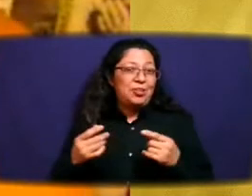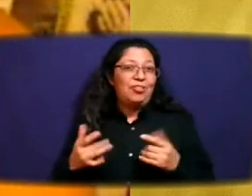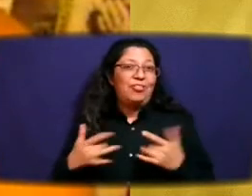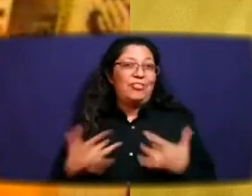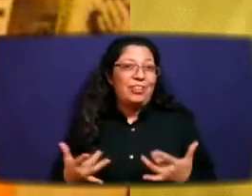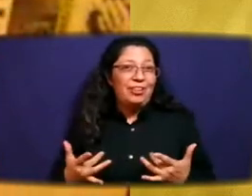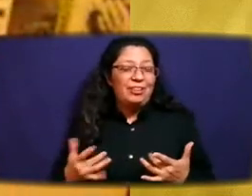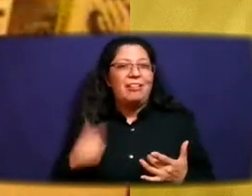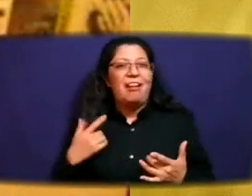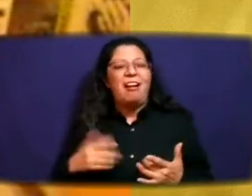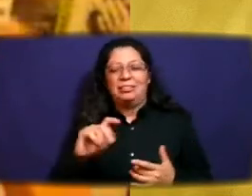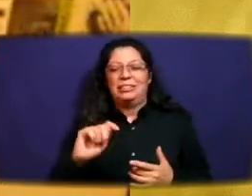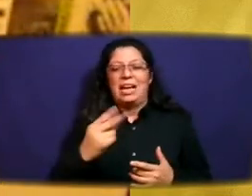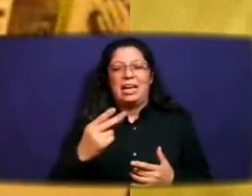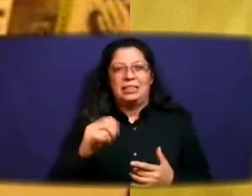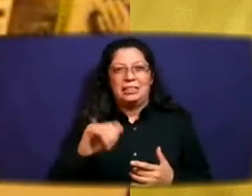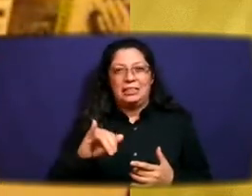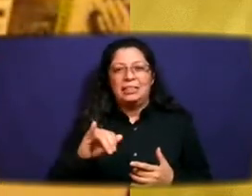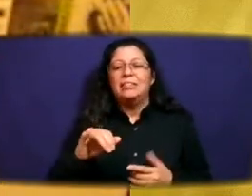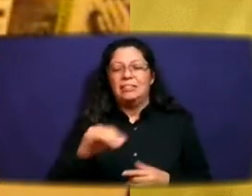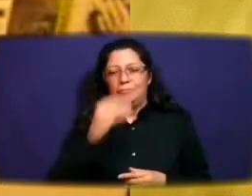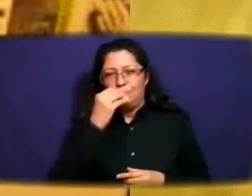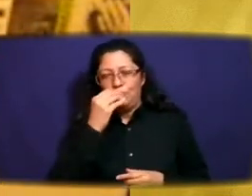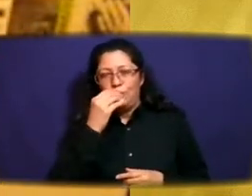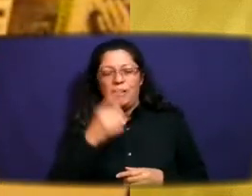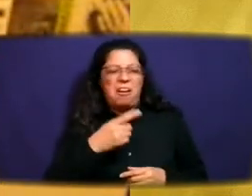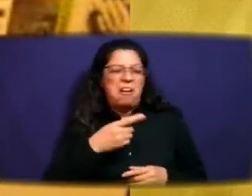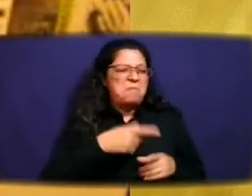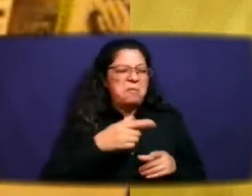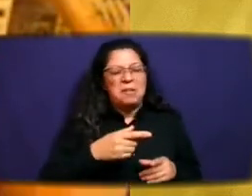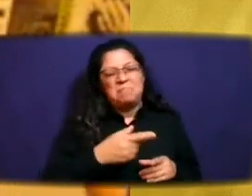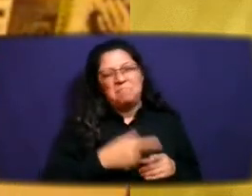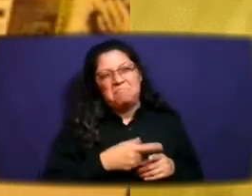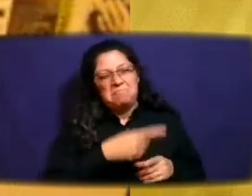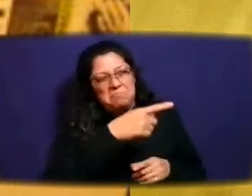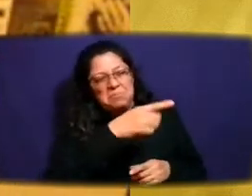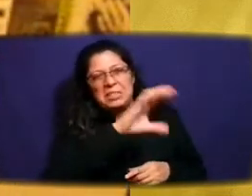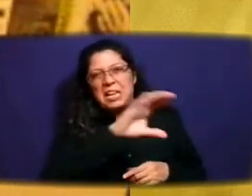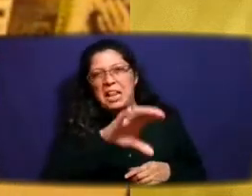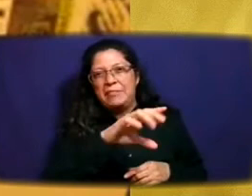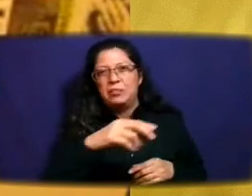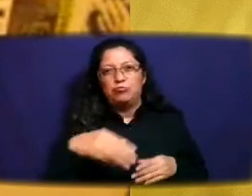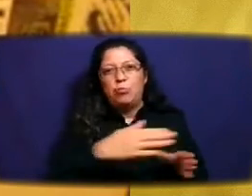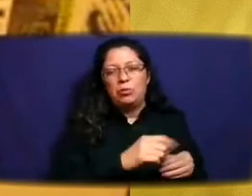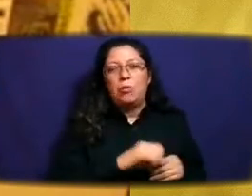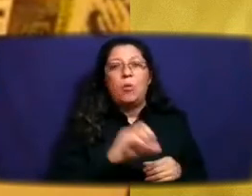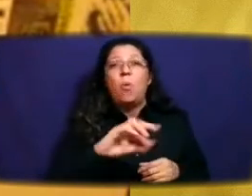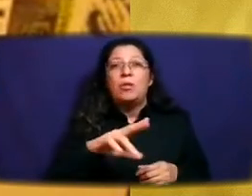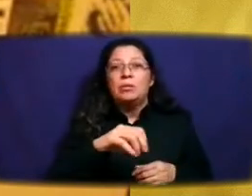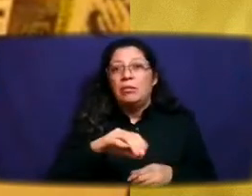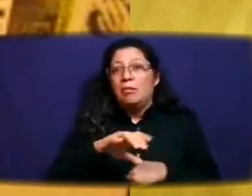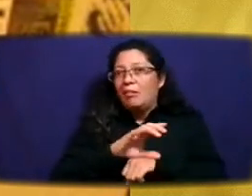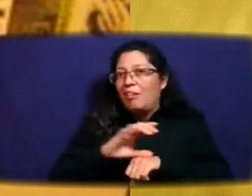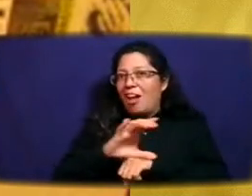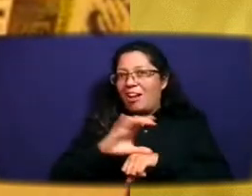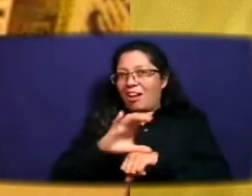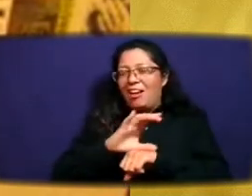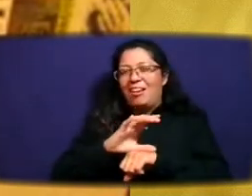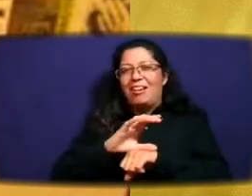comida tailandesa en la calle César Chávez o con nieve Rocky Road de la Superior.